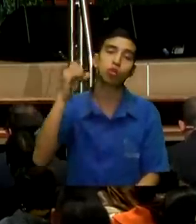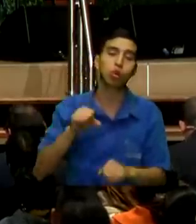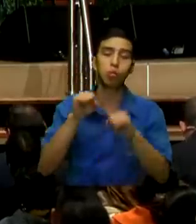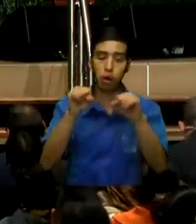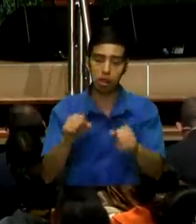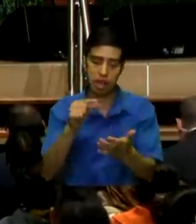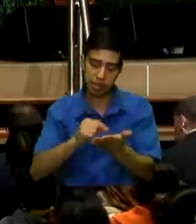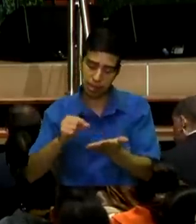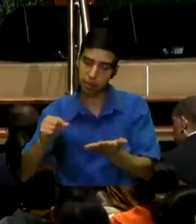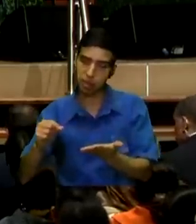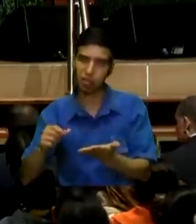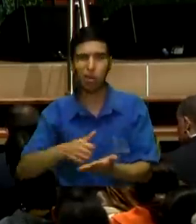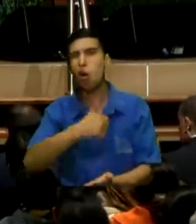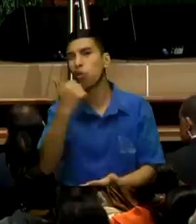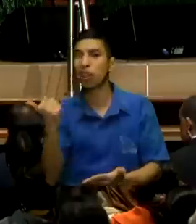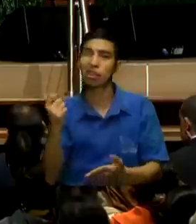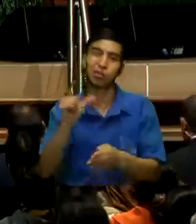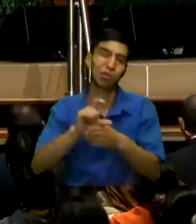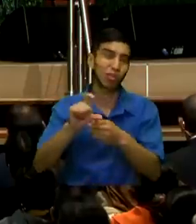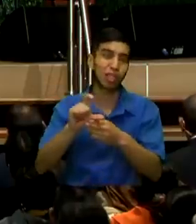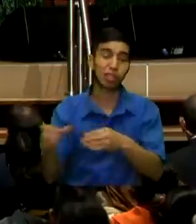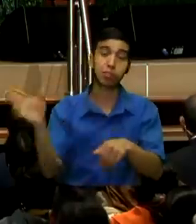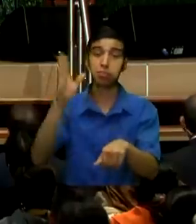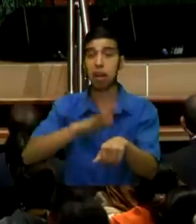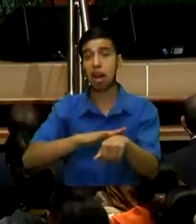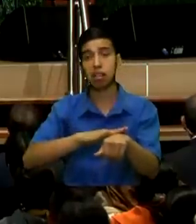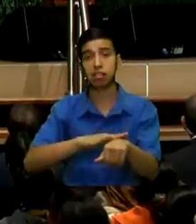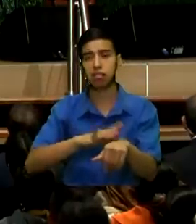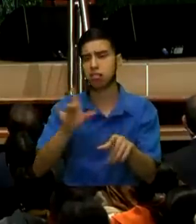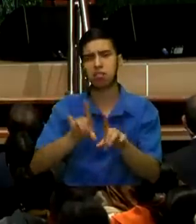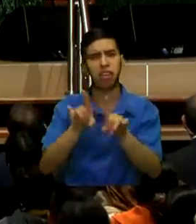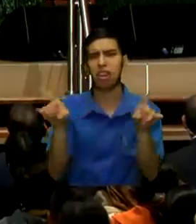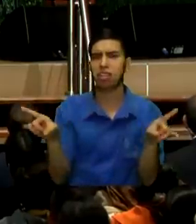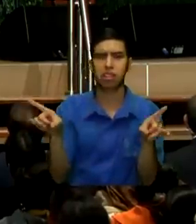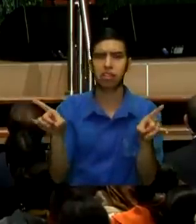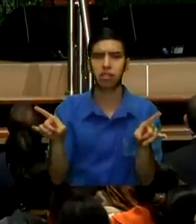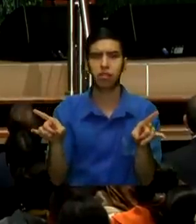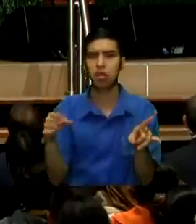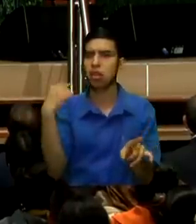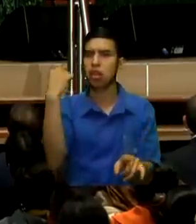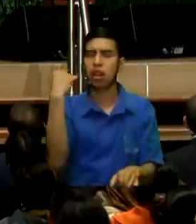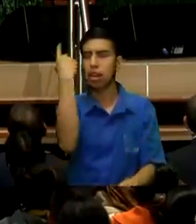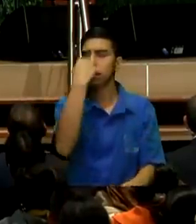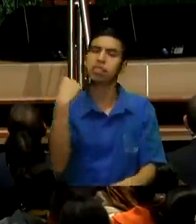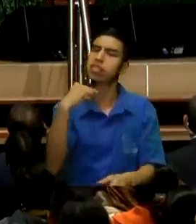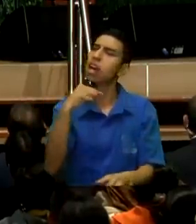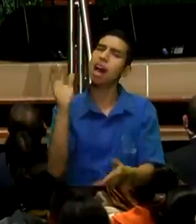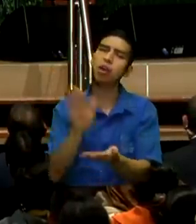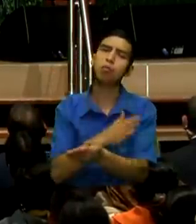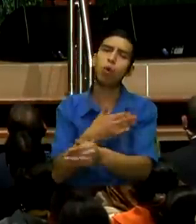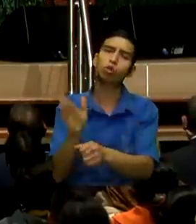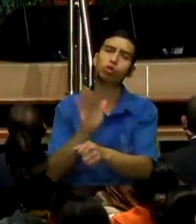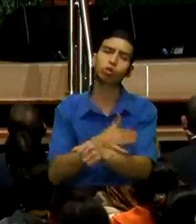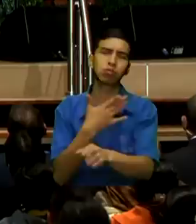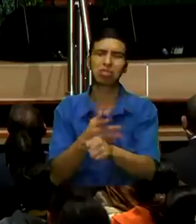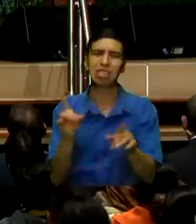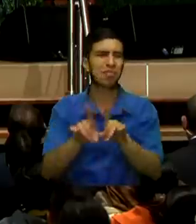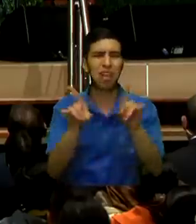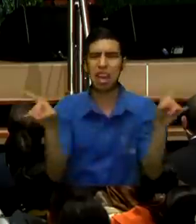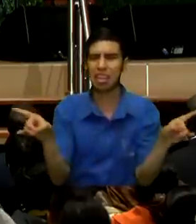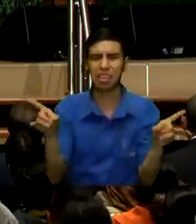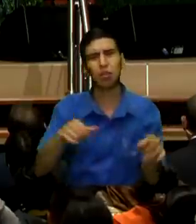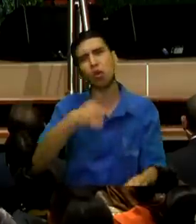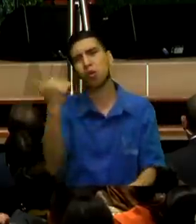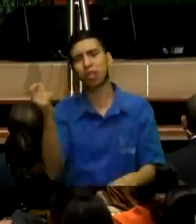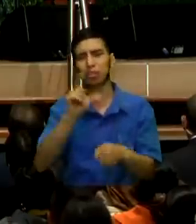Hay otras encriptaciones que ya le dije, Salmo 119, el alefato hebreo, hay muchas